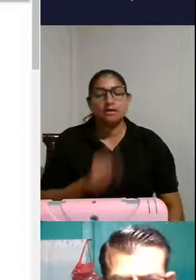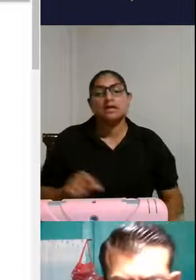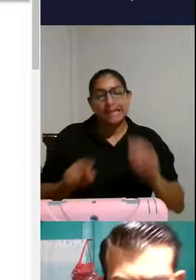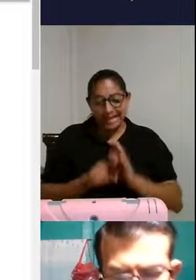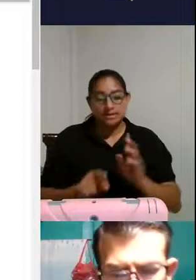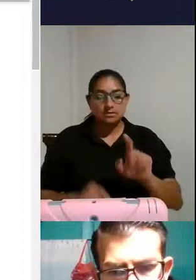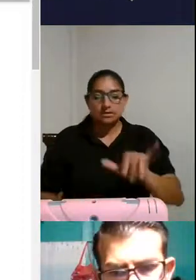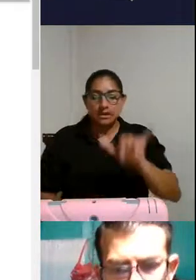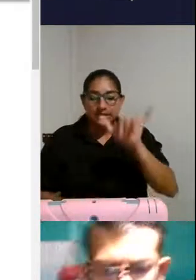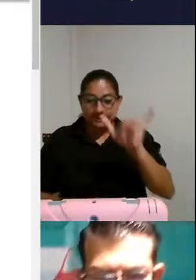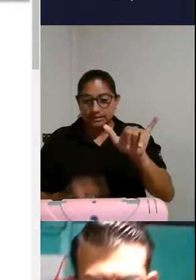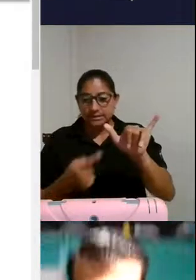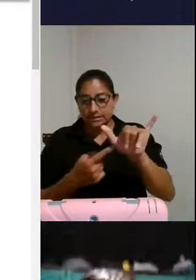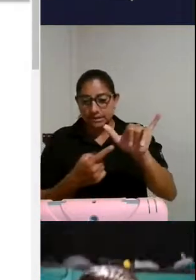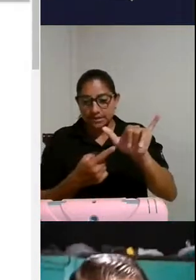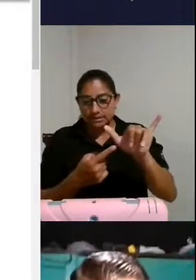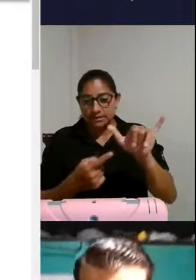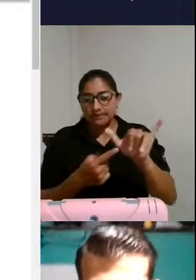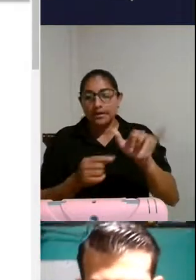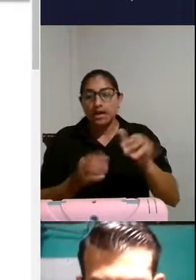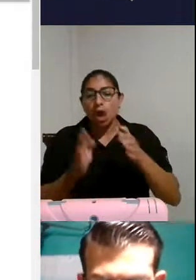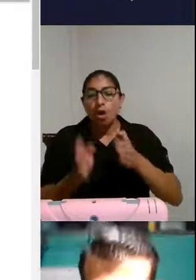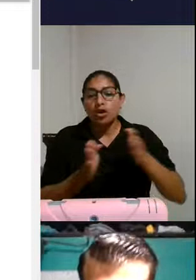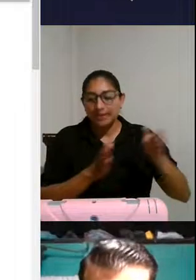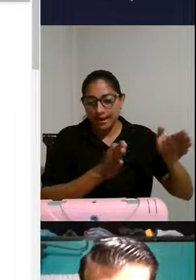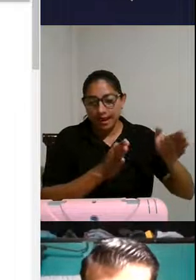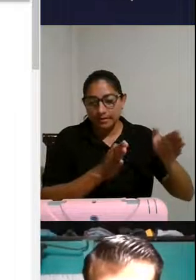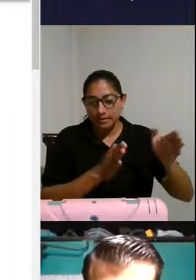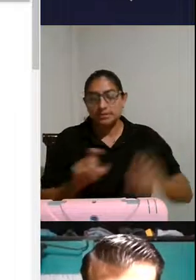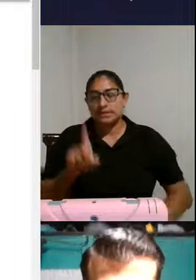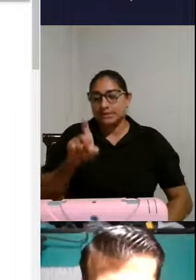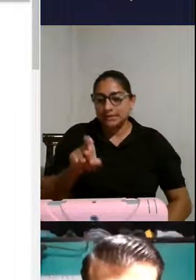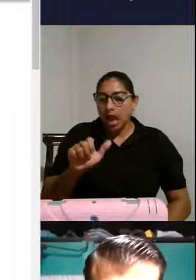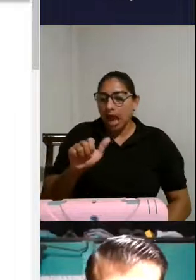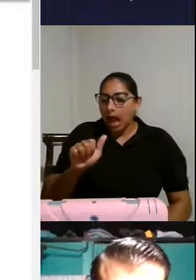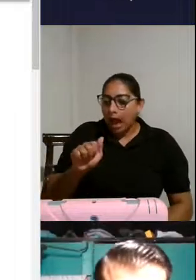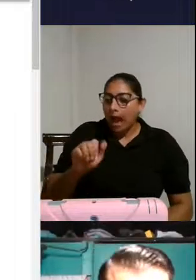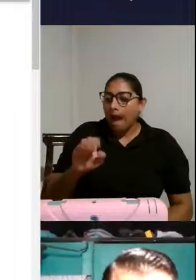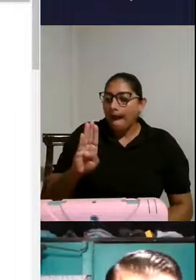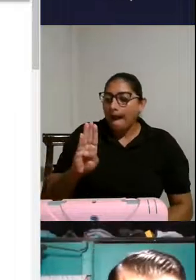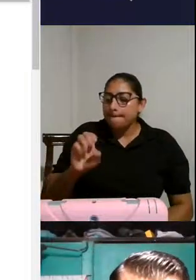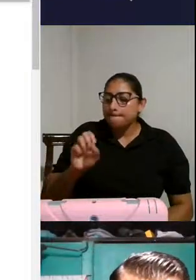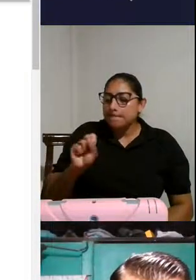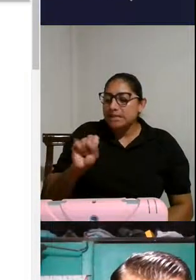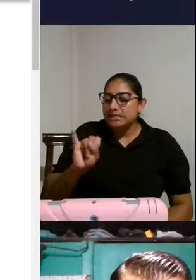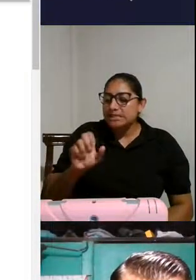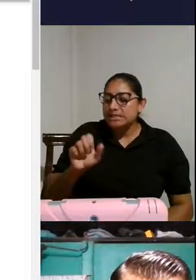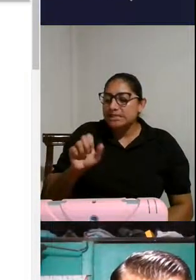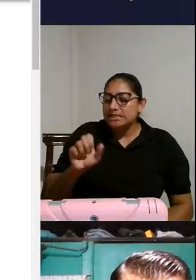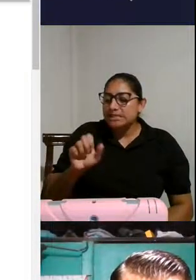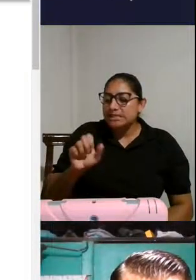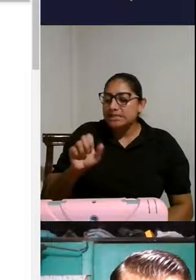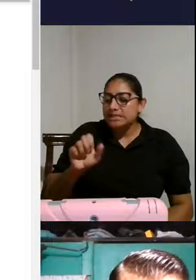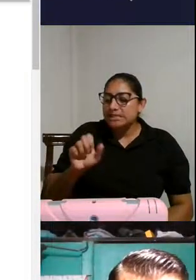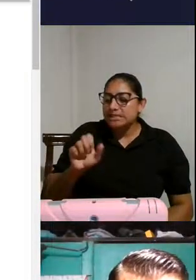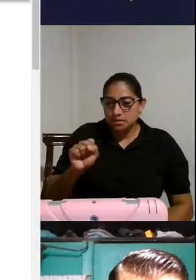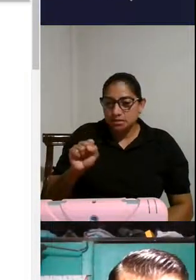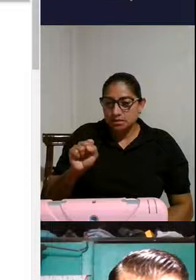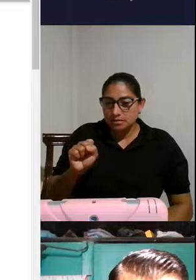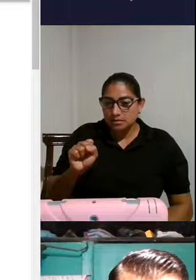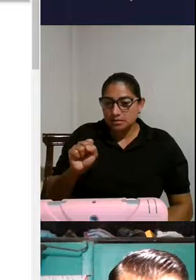Adelante. es que eso que usted acaba de decir, y pues La ¿no? fórmula que está ahí de f de x menos f